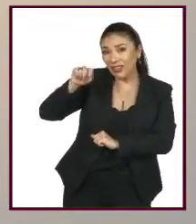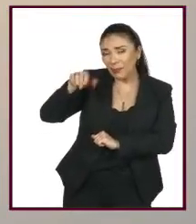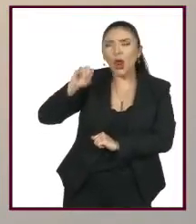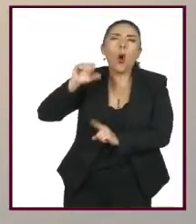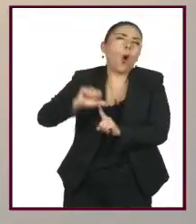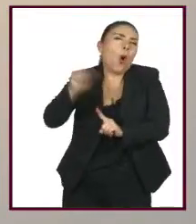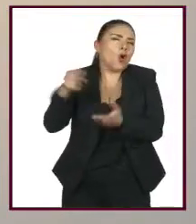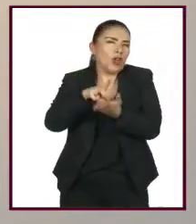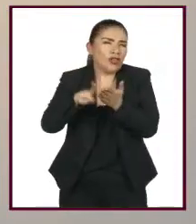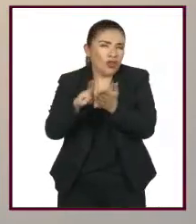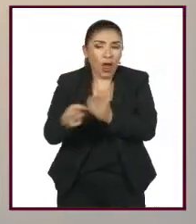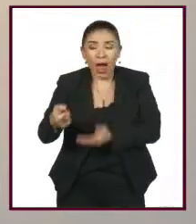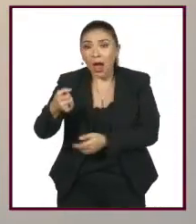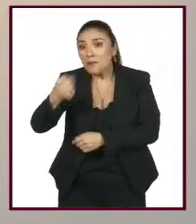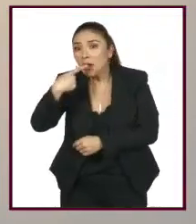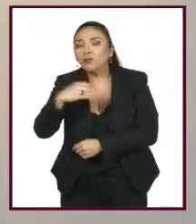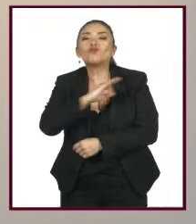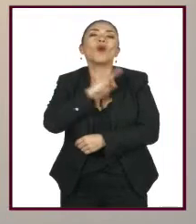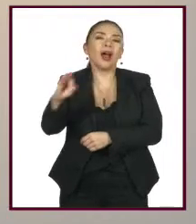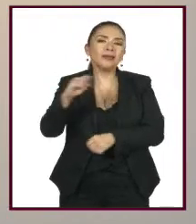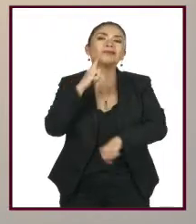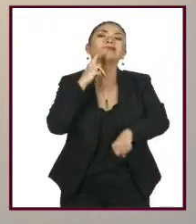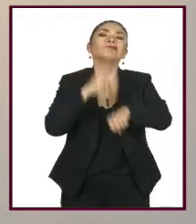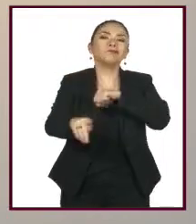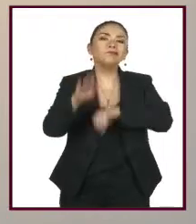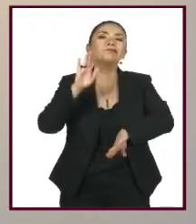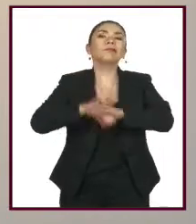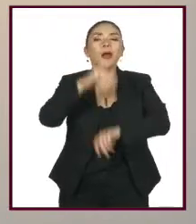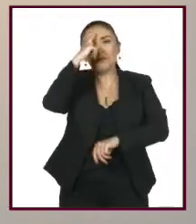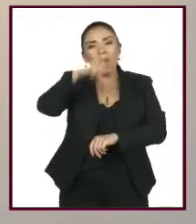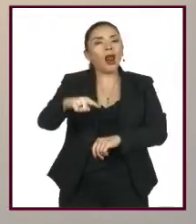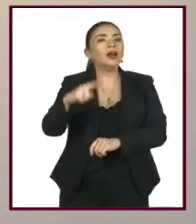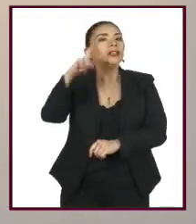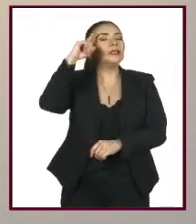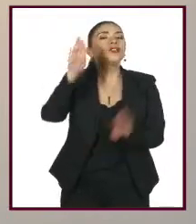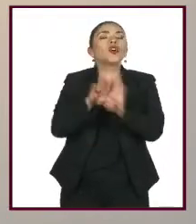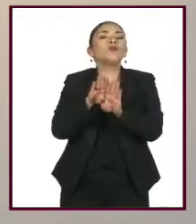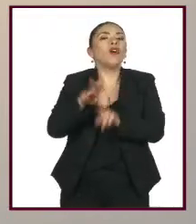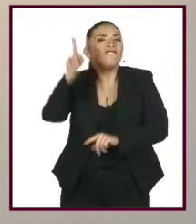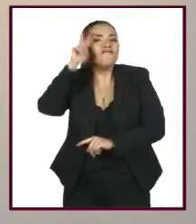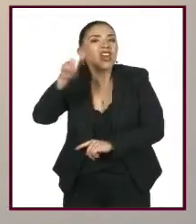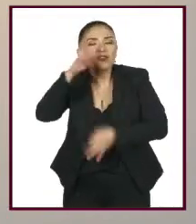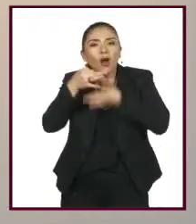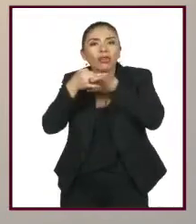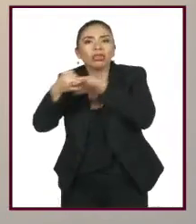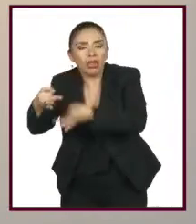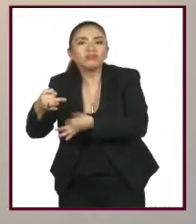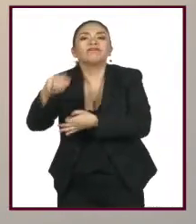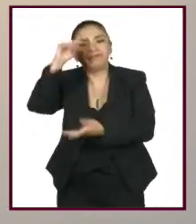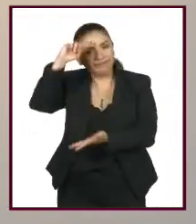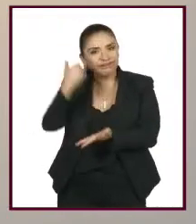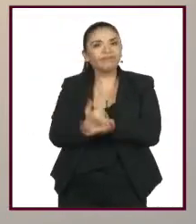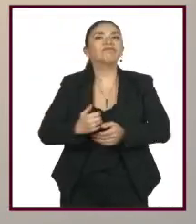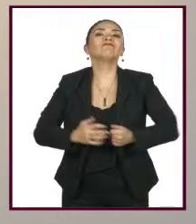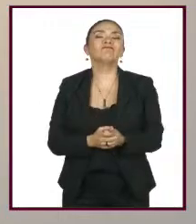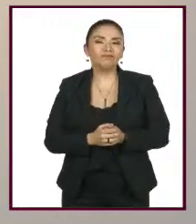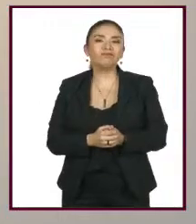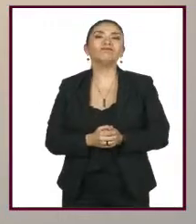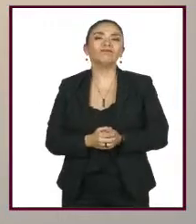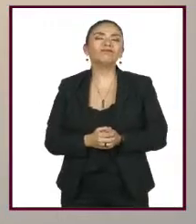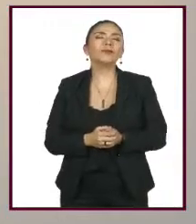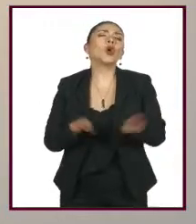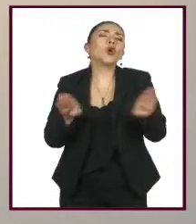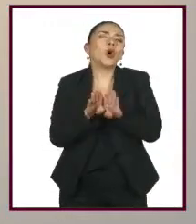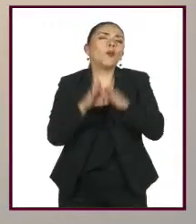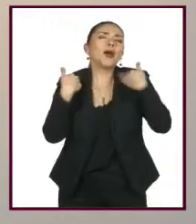sustancia, pueden correr el riesgo de desarrollar una dependencia, un trastorno por el consumo. Hablando de forma muy